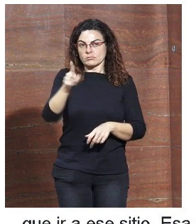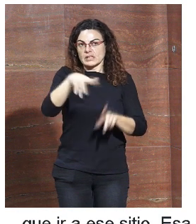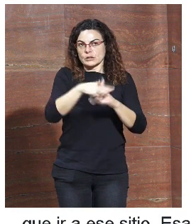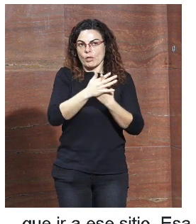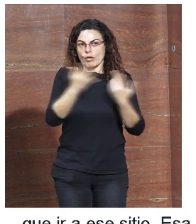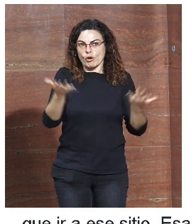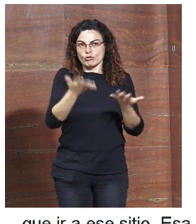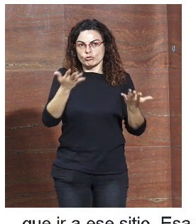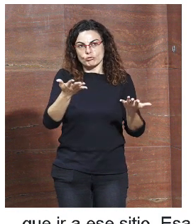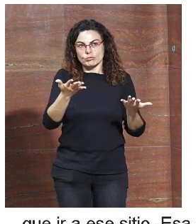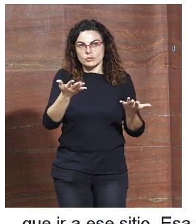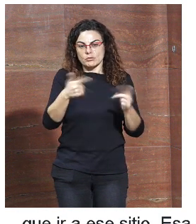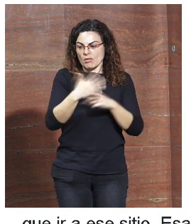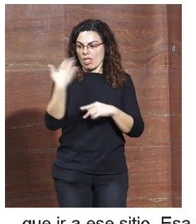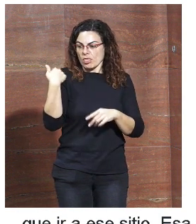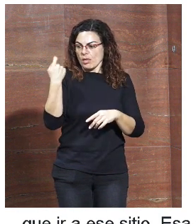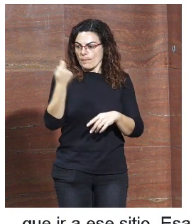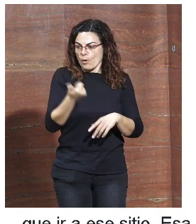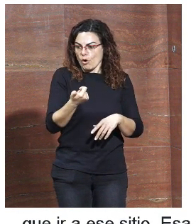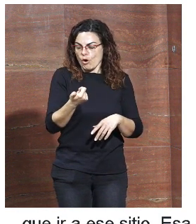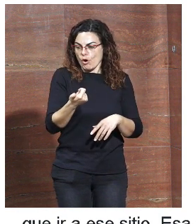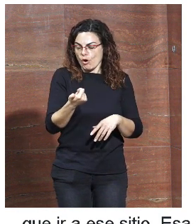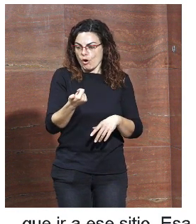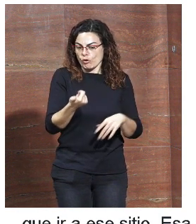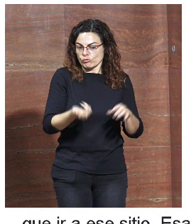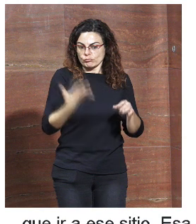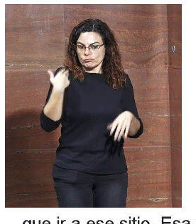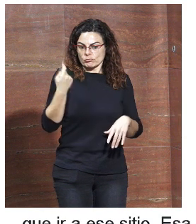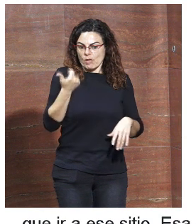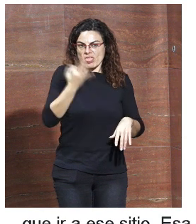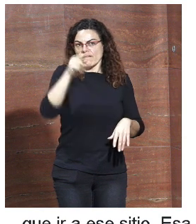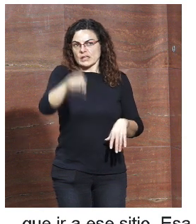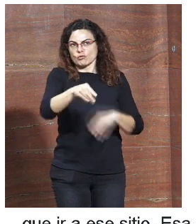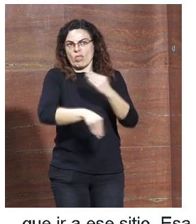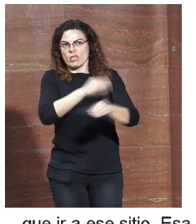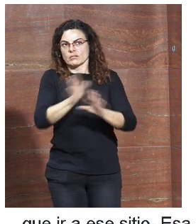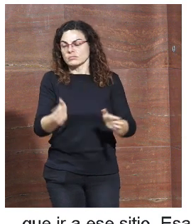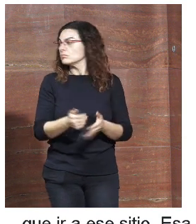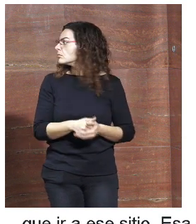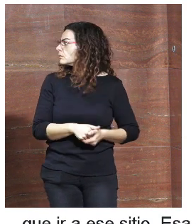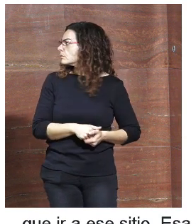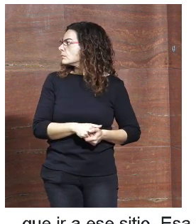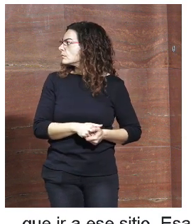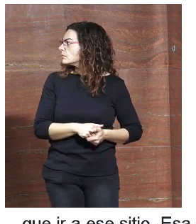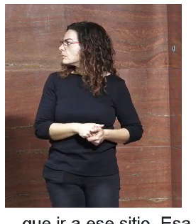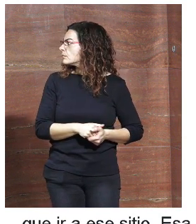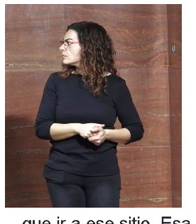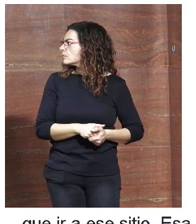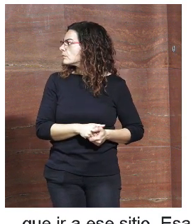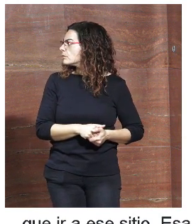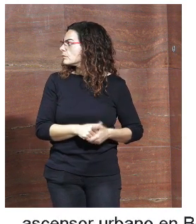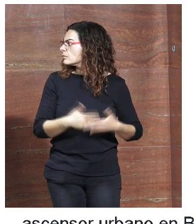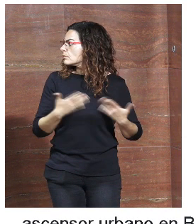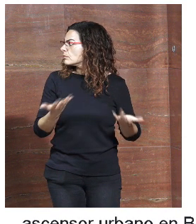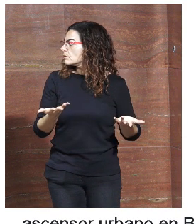hecho, si fuera reciente, ya sería totalmente de vidrio. Ver y ser vista, ¿os acordáis, no? Ver y ser vista. Pero si subo al